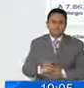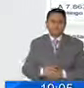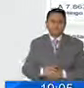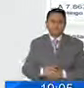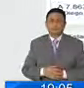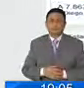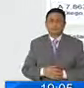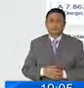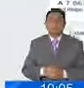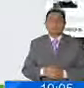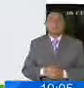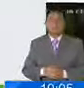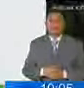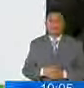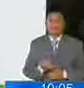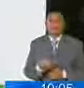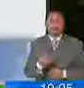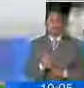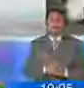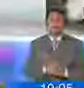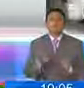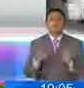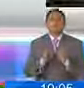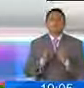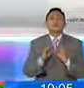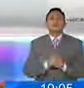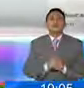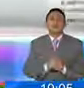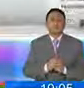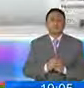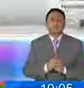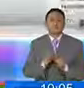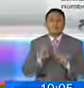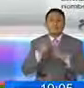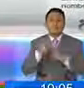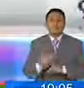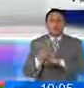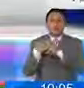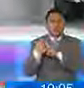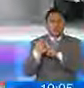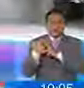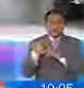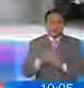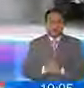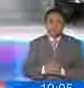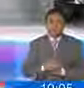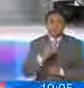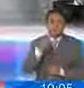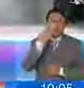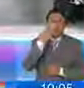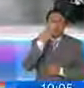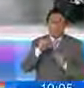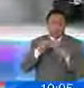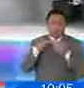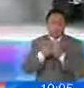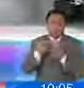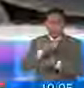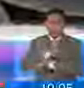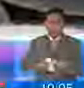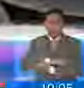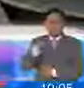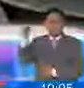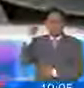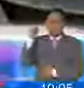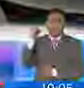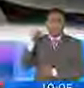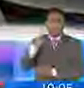redes sociales abrió el debate sobre la corresponsabilidad parental y las pensiones alimenticias. Las madres que integran la plataforma de Derechos por un Amor